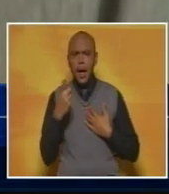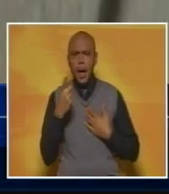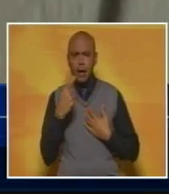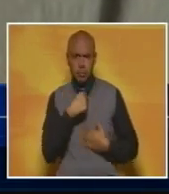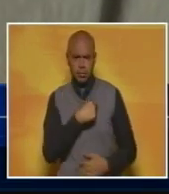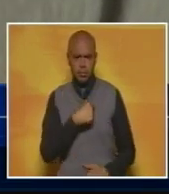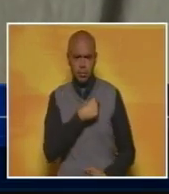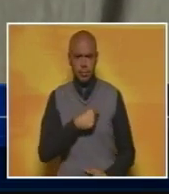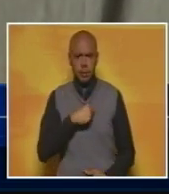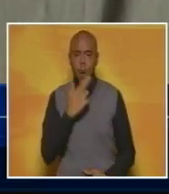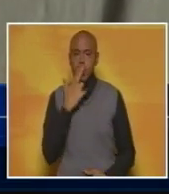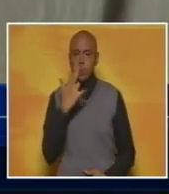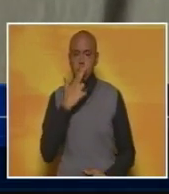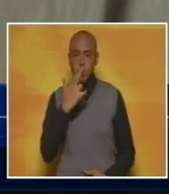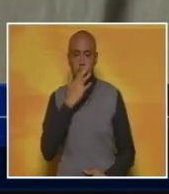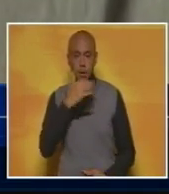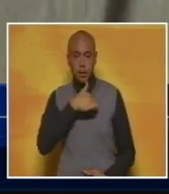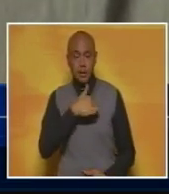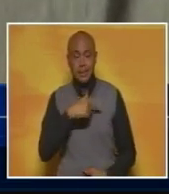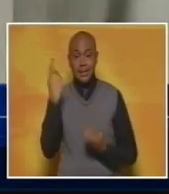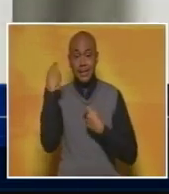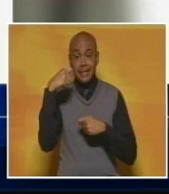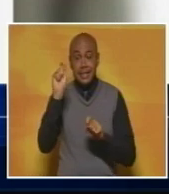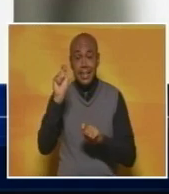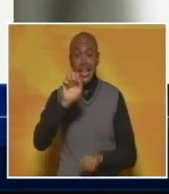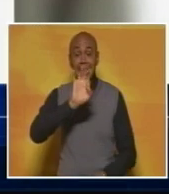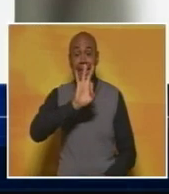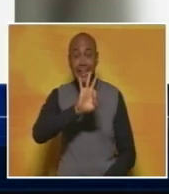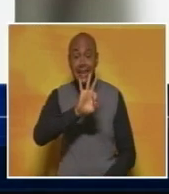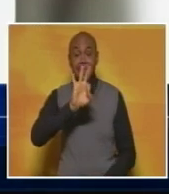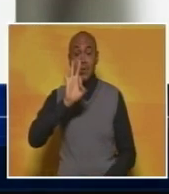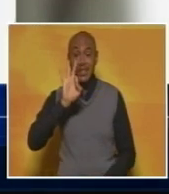se vendió por un récord de